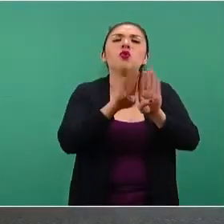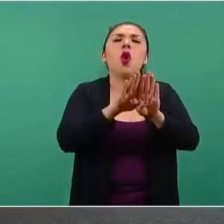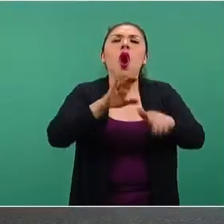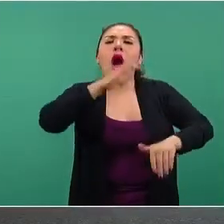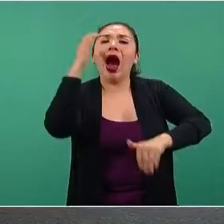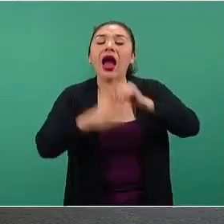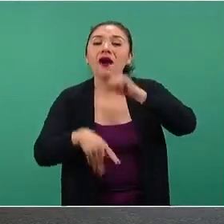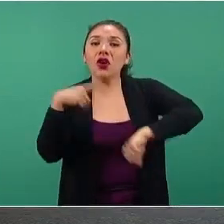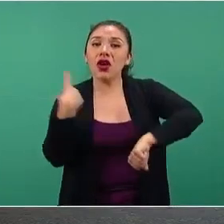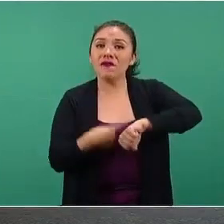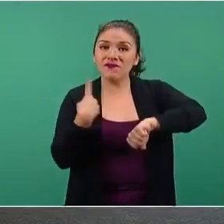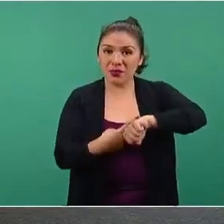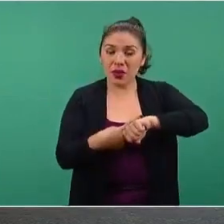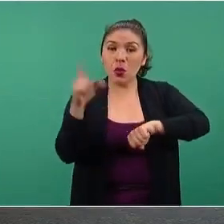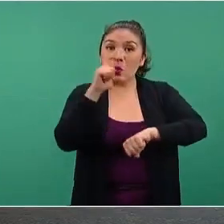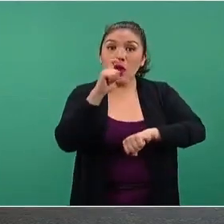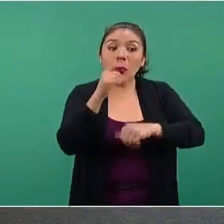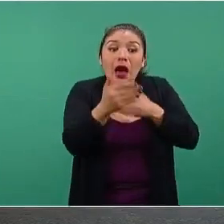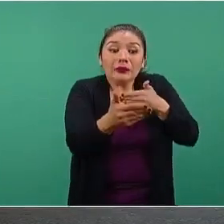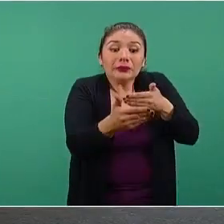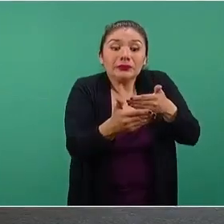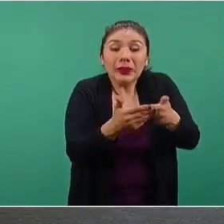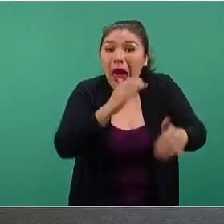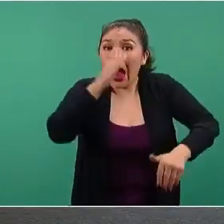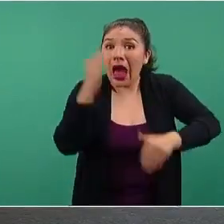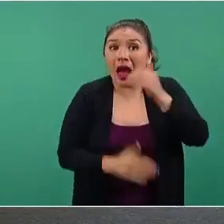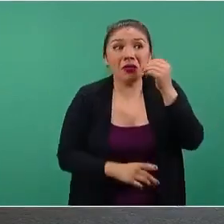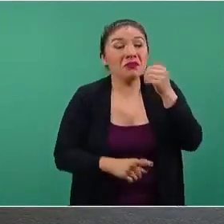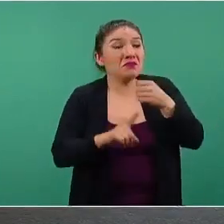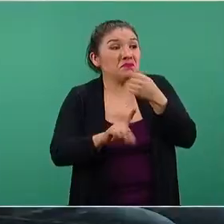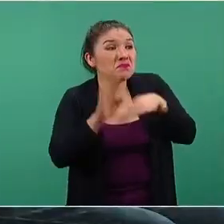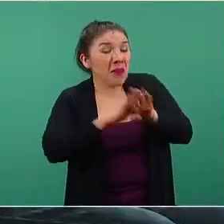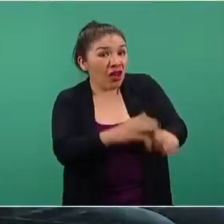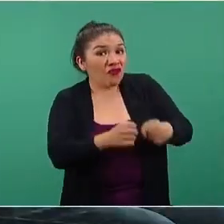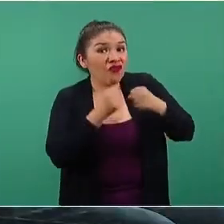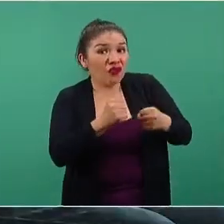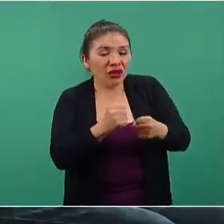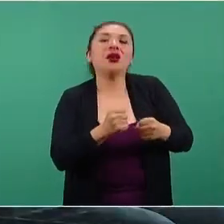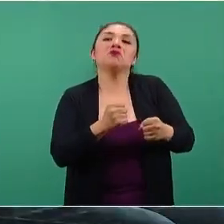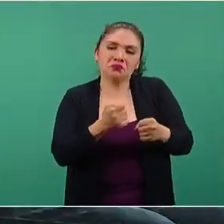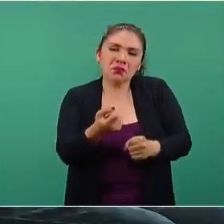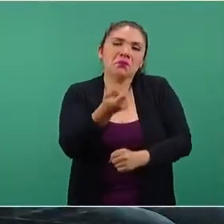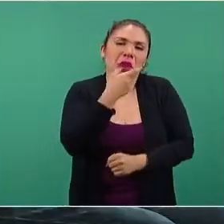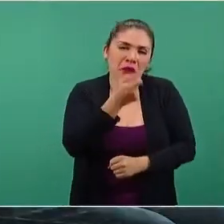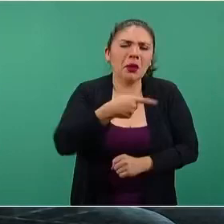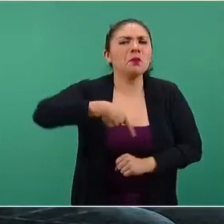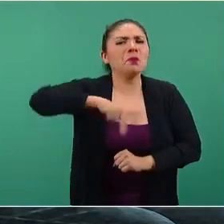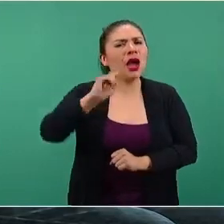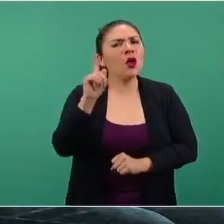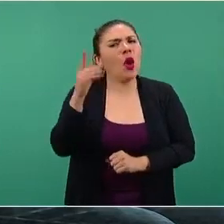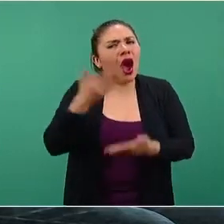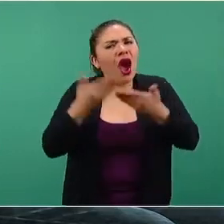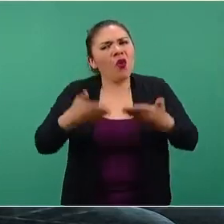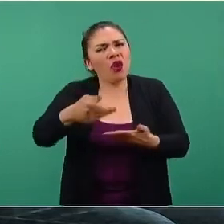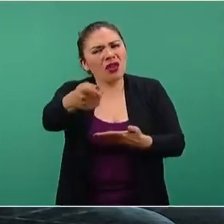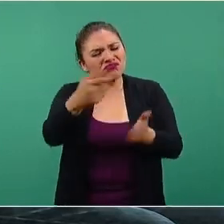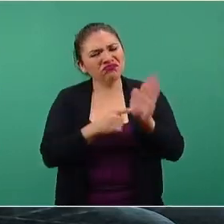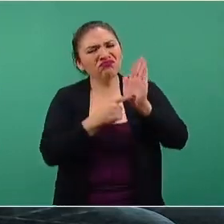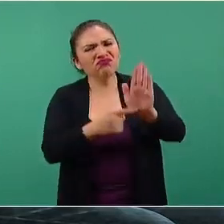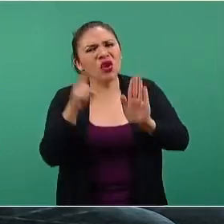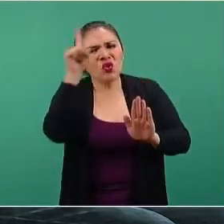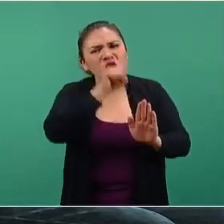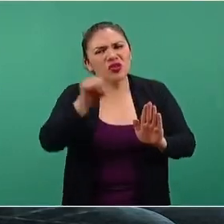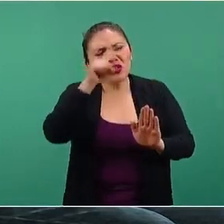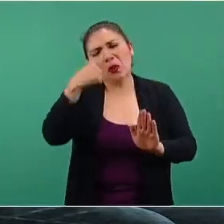la enfermedad, ¿no? Cuando ya iba terminando, cuando era algo muy crítico. Sin embargo, las recomendaciones que presentan ahora